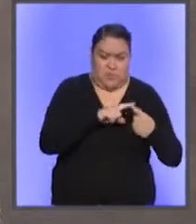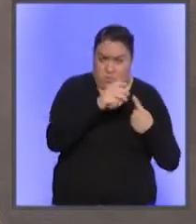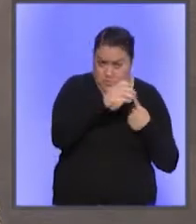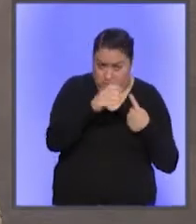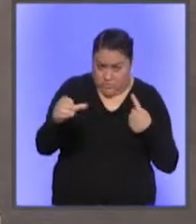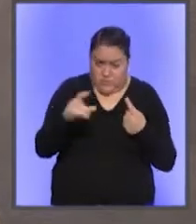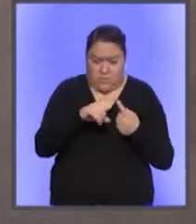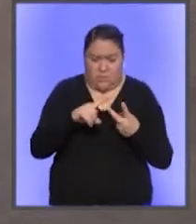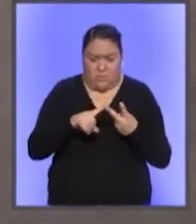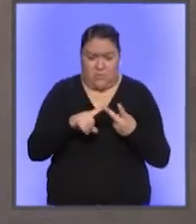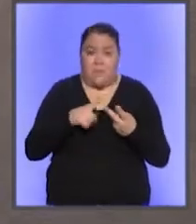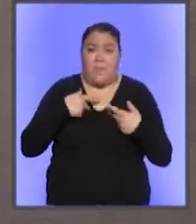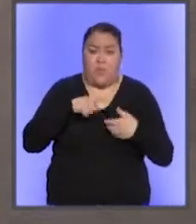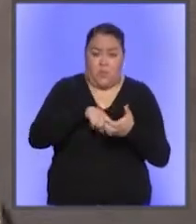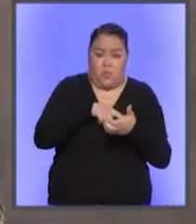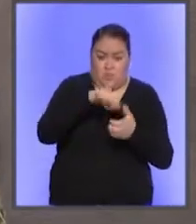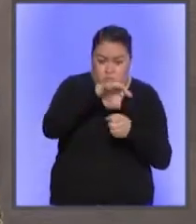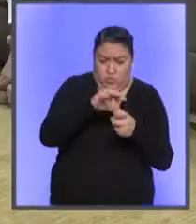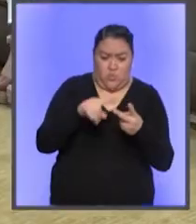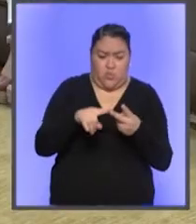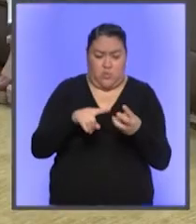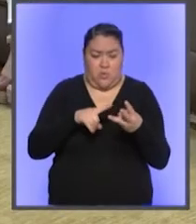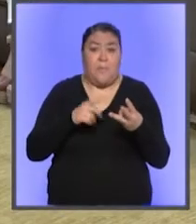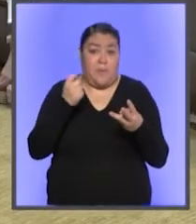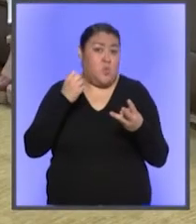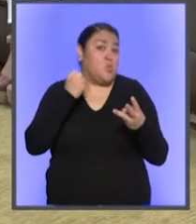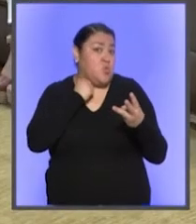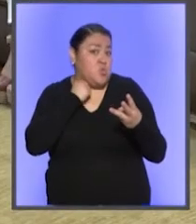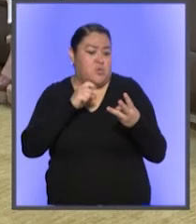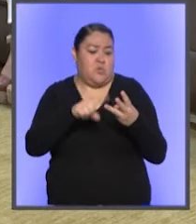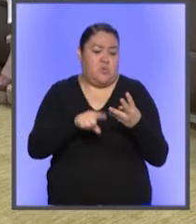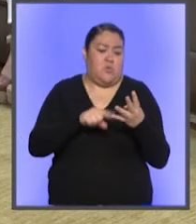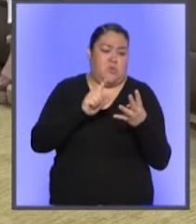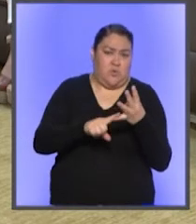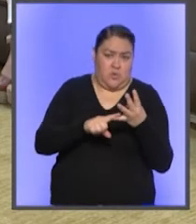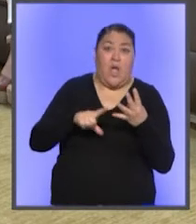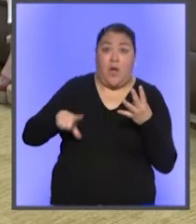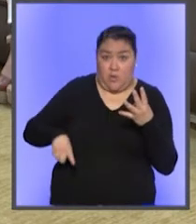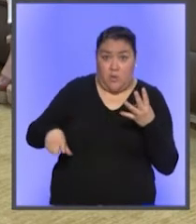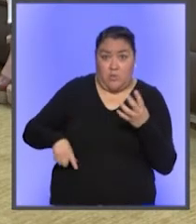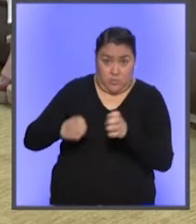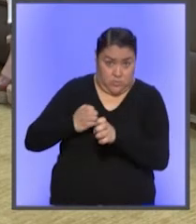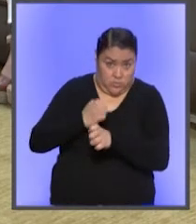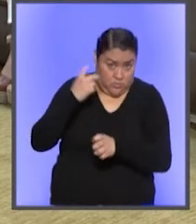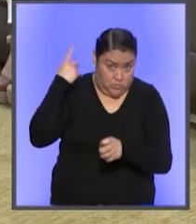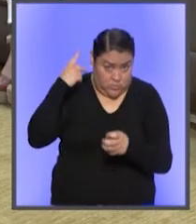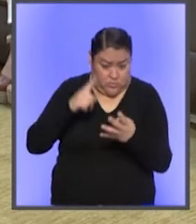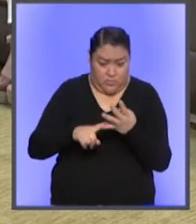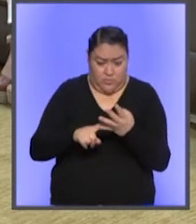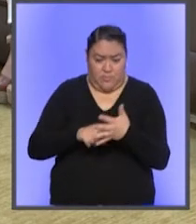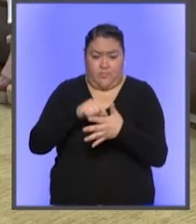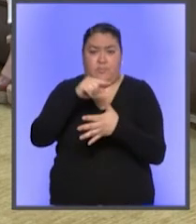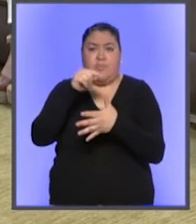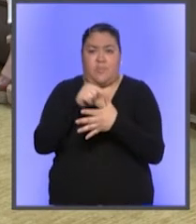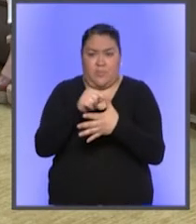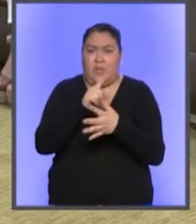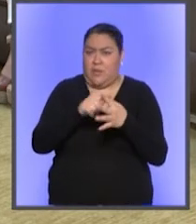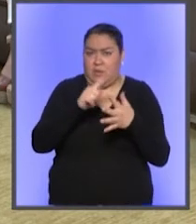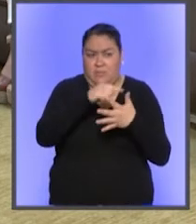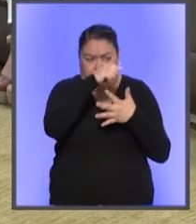agrarias electorales senado de la República El Ejecutivo gobierno del estado por mencionar